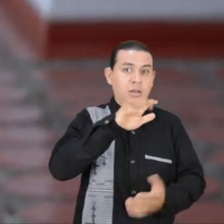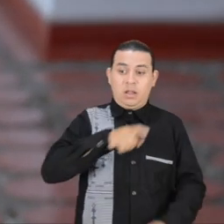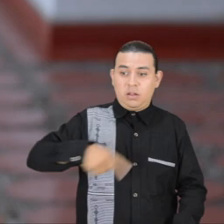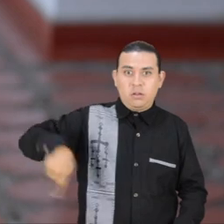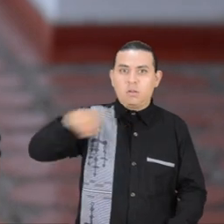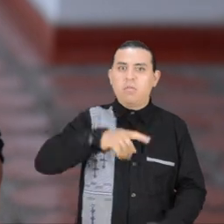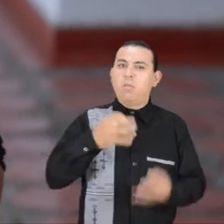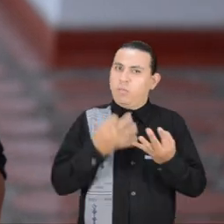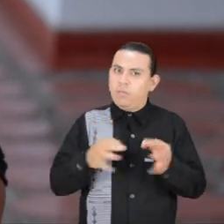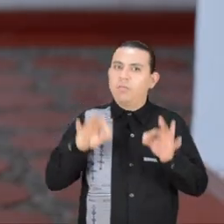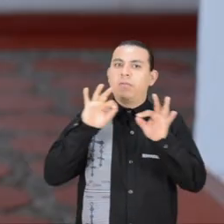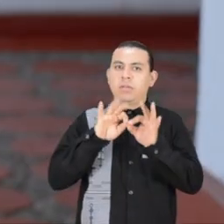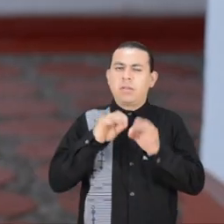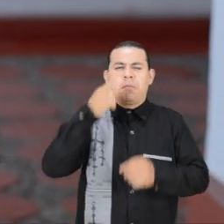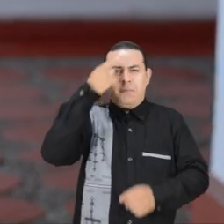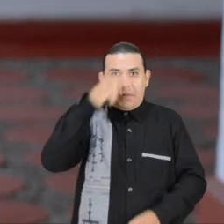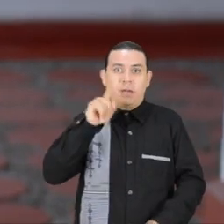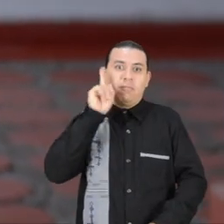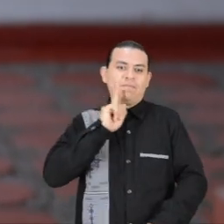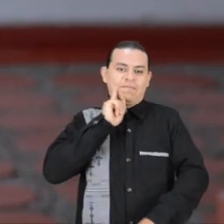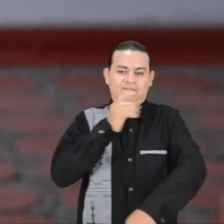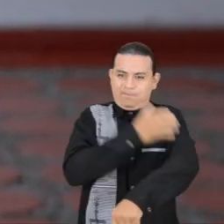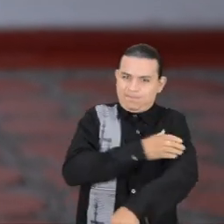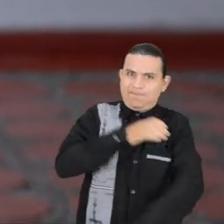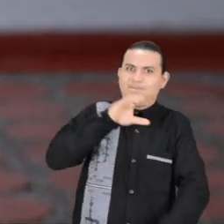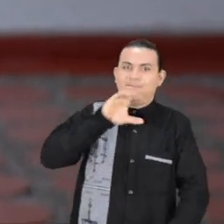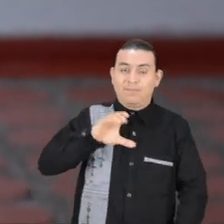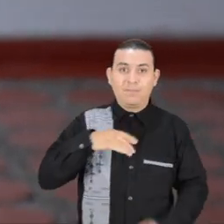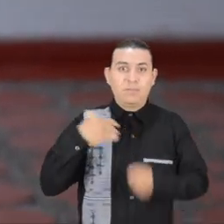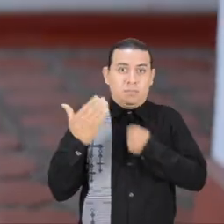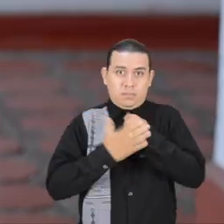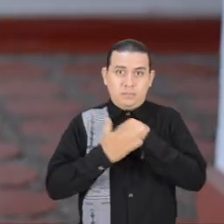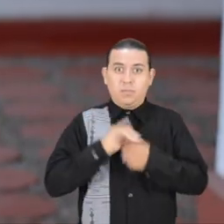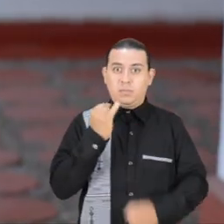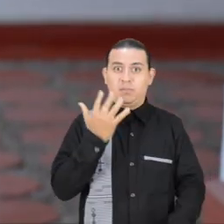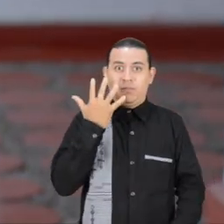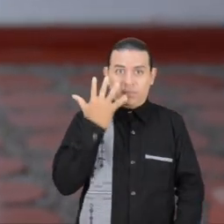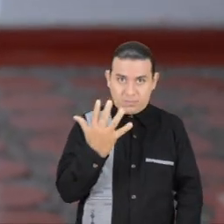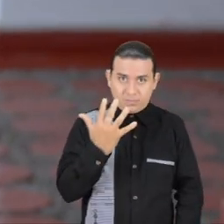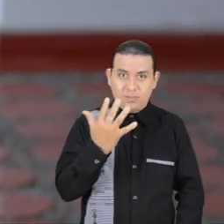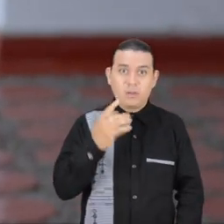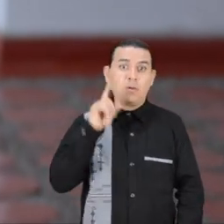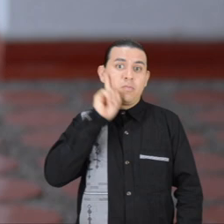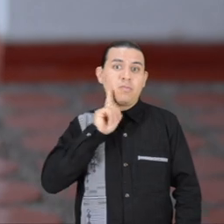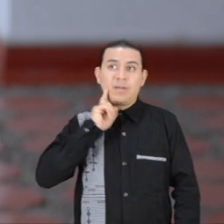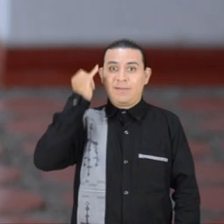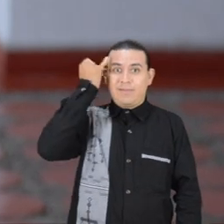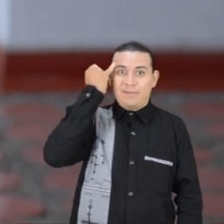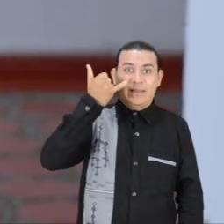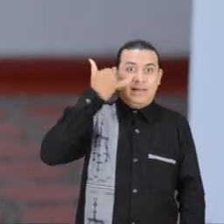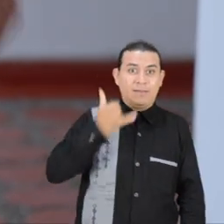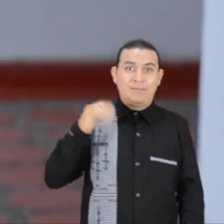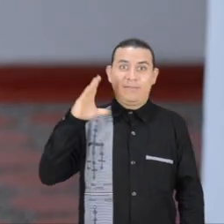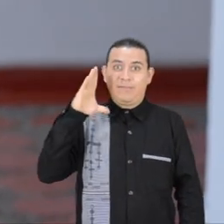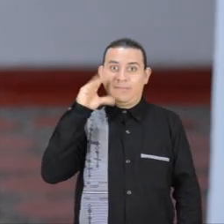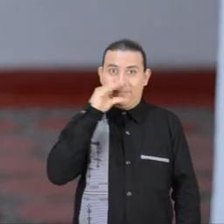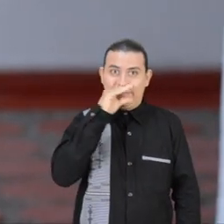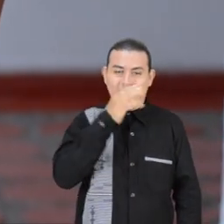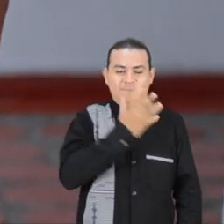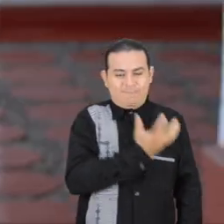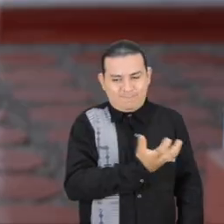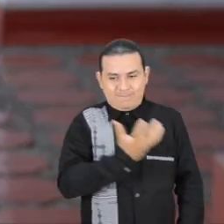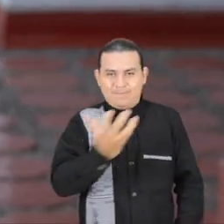Cuon un dinacao. Tanita cutachi ñuña. Un junio, ñan un davi. Xiñan